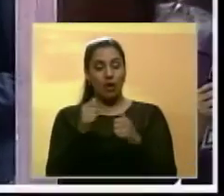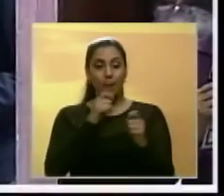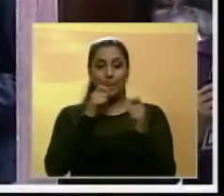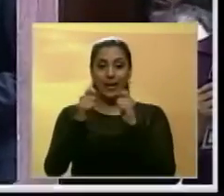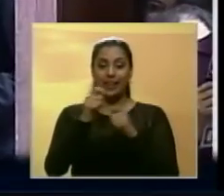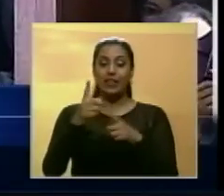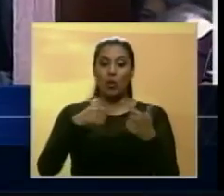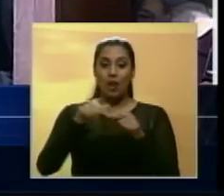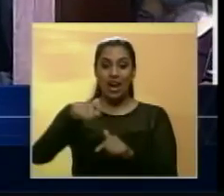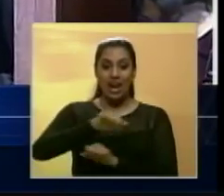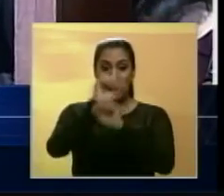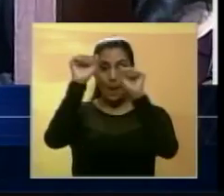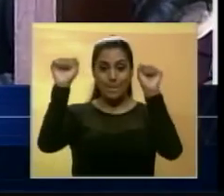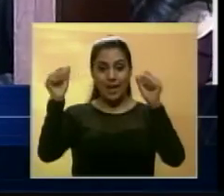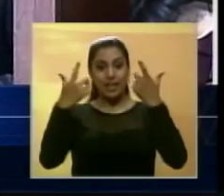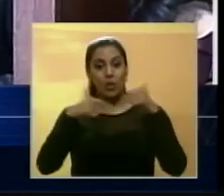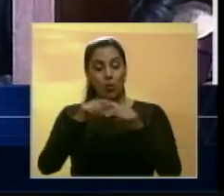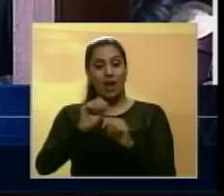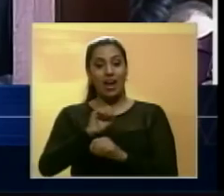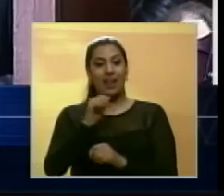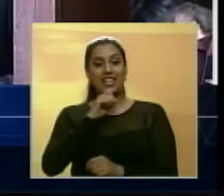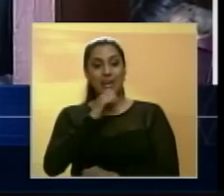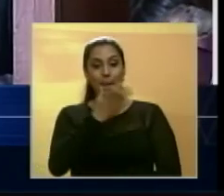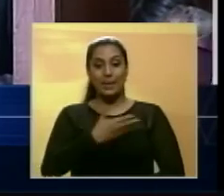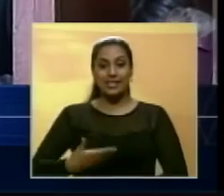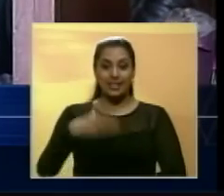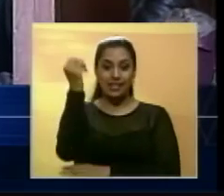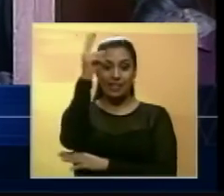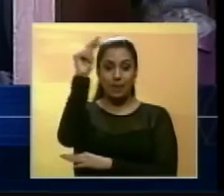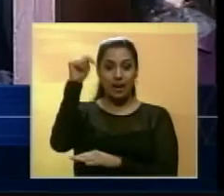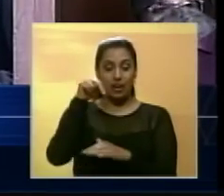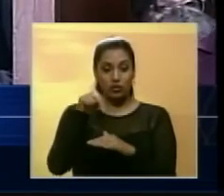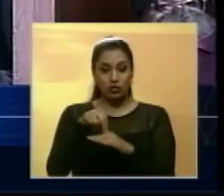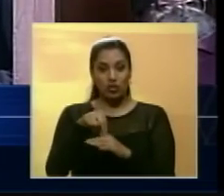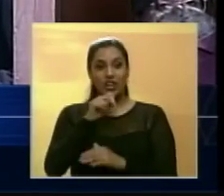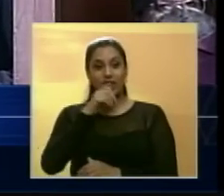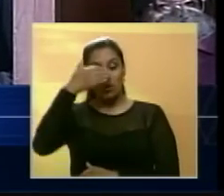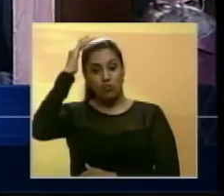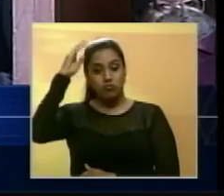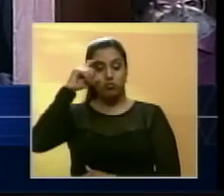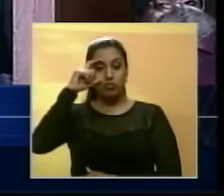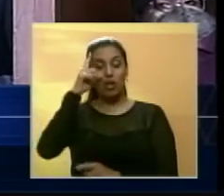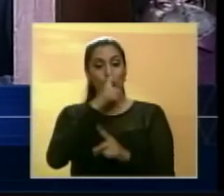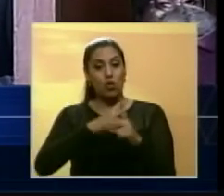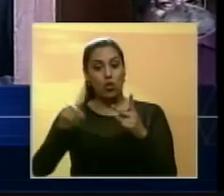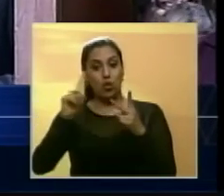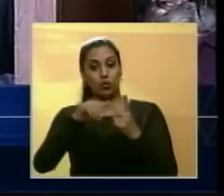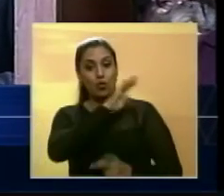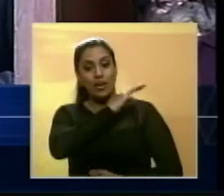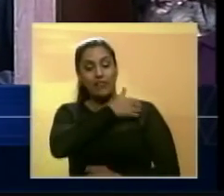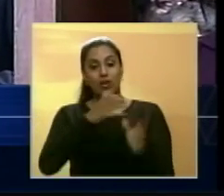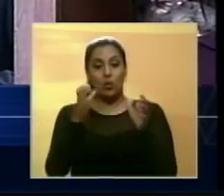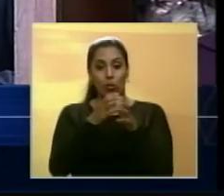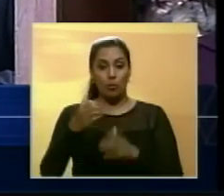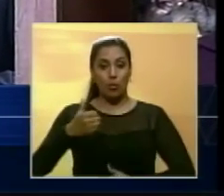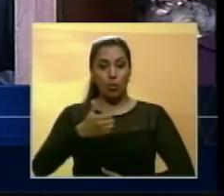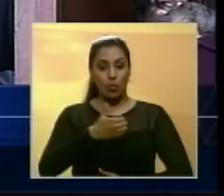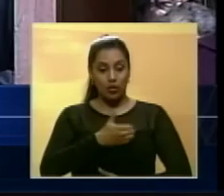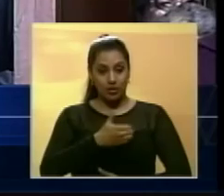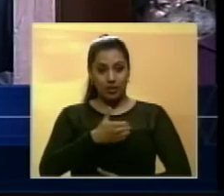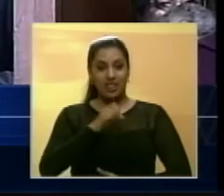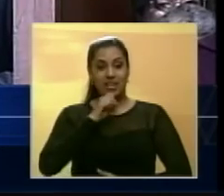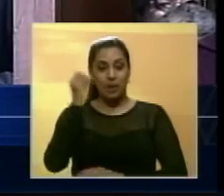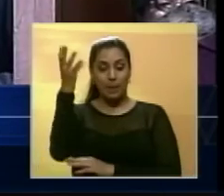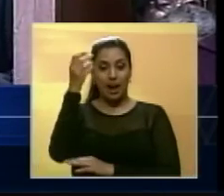prensa realizada esta mañana entre el presidente de la Asamblea Nacional, Henry Ramos Ayub, y el jefe de la bancada de la Mesa de la Unidad Democrática